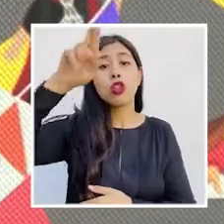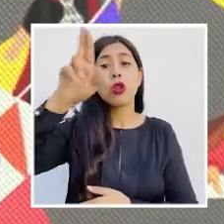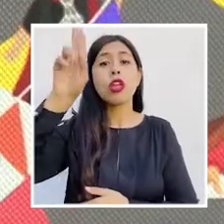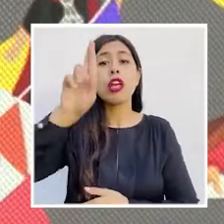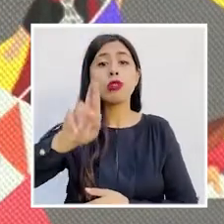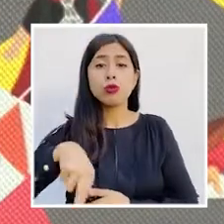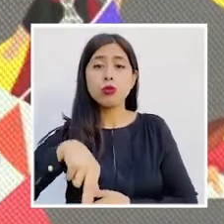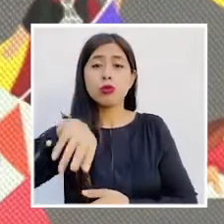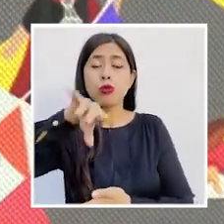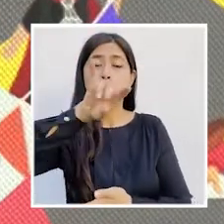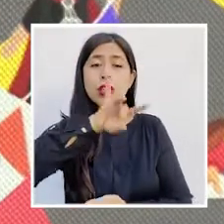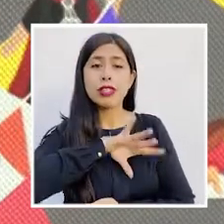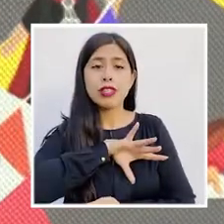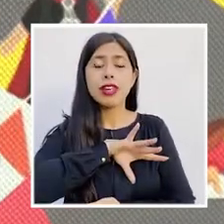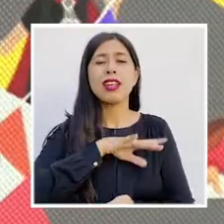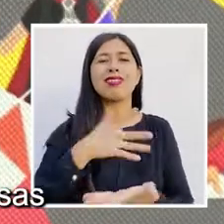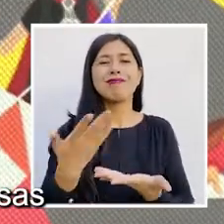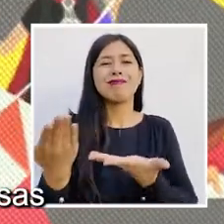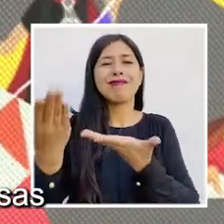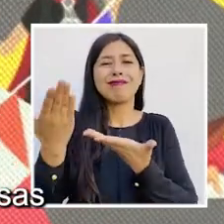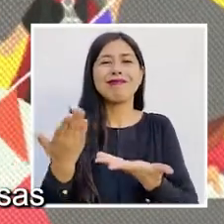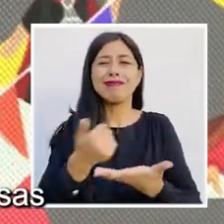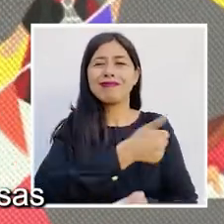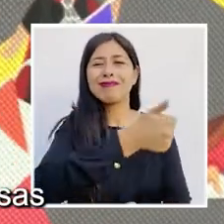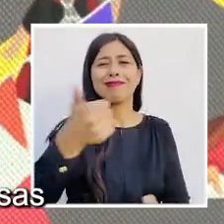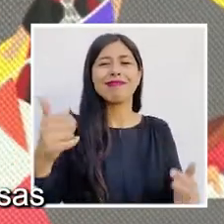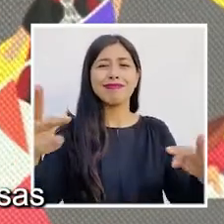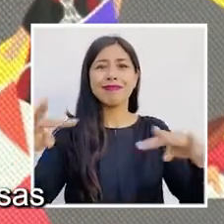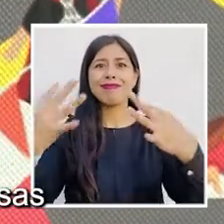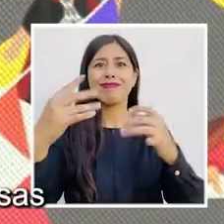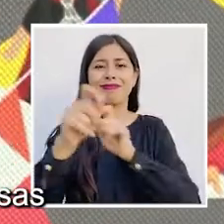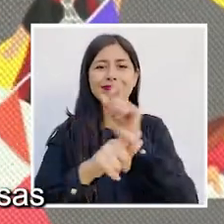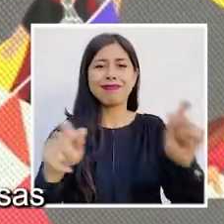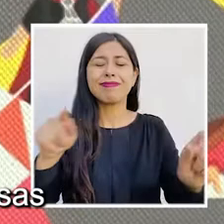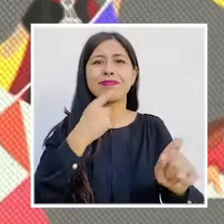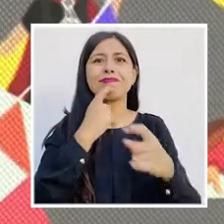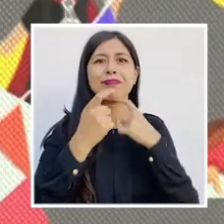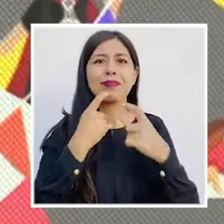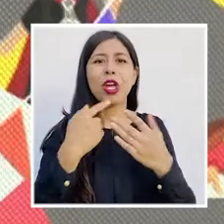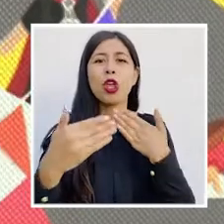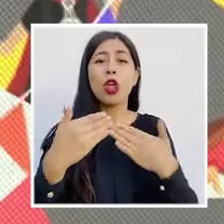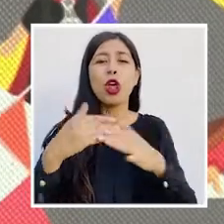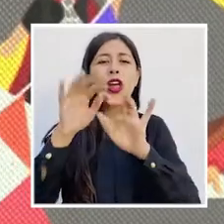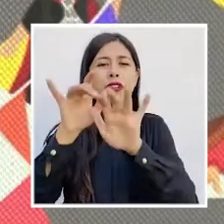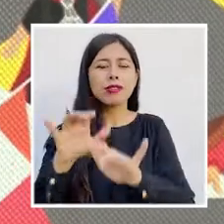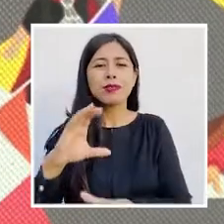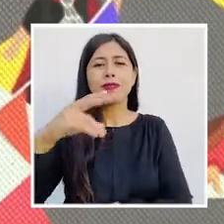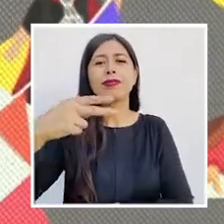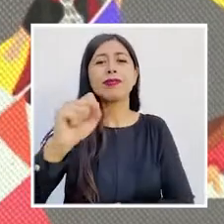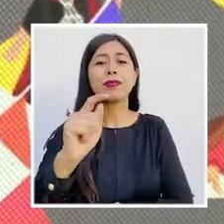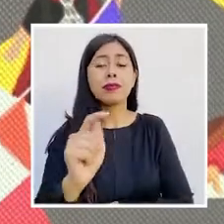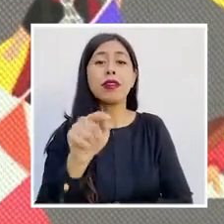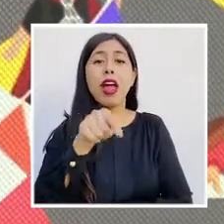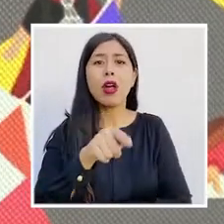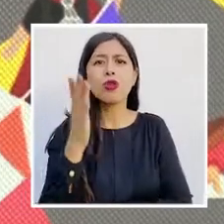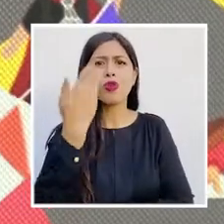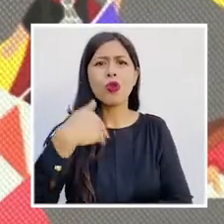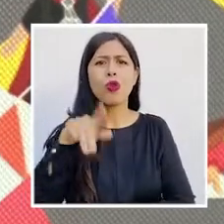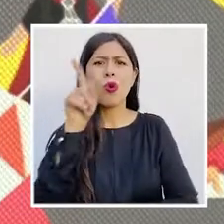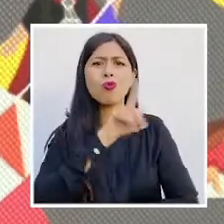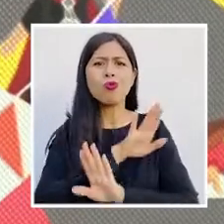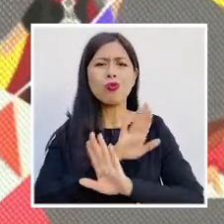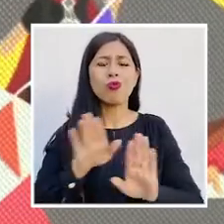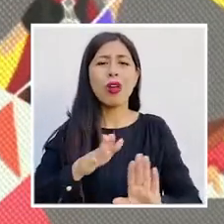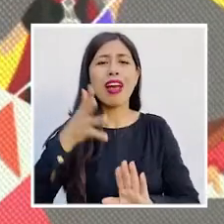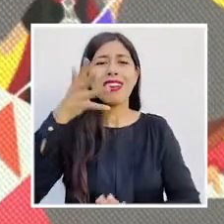2020 en el norte y sur de Chile. Lo dejamos invitados a todos los que están en sus casas para que dejen sus preguntas en el chat, las cuales podremos leer al